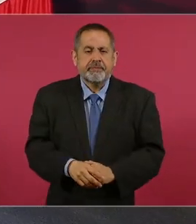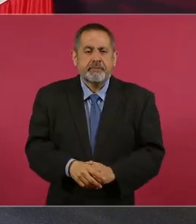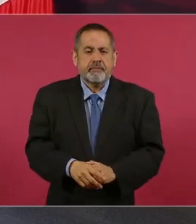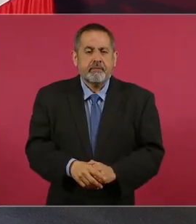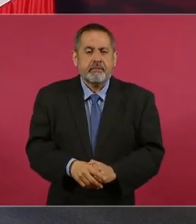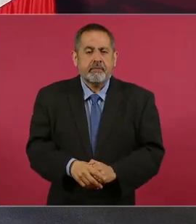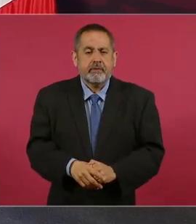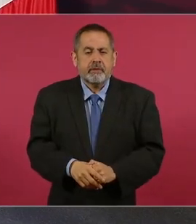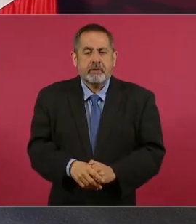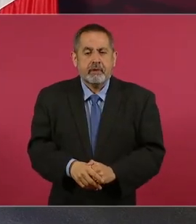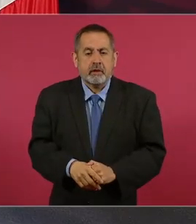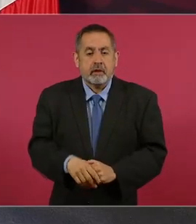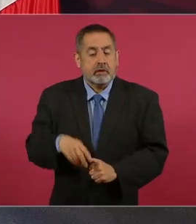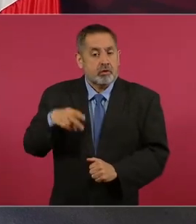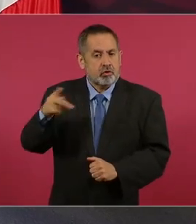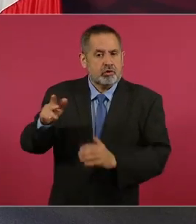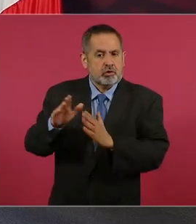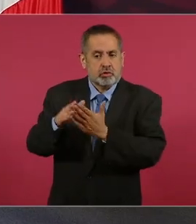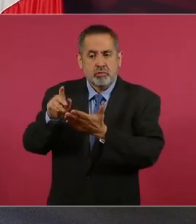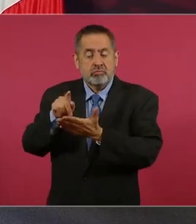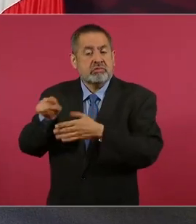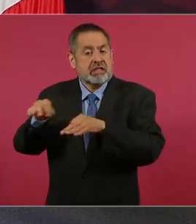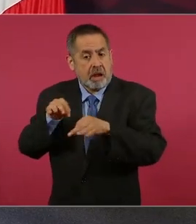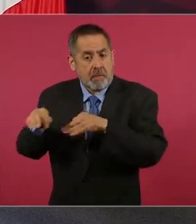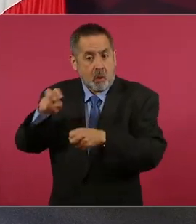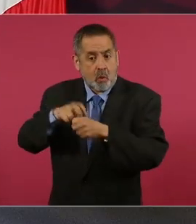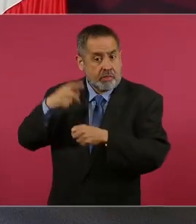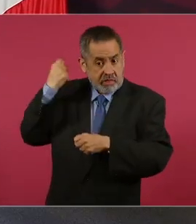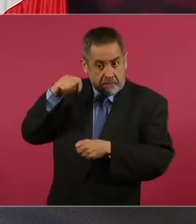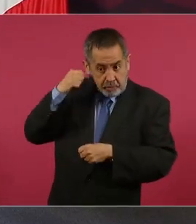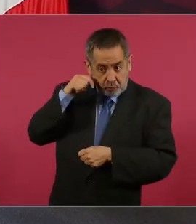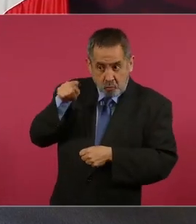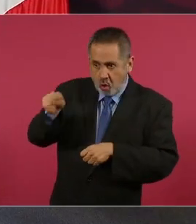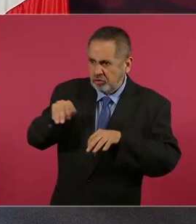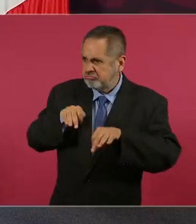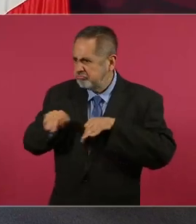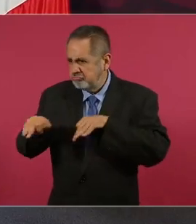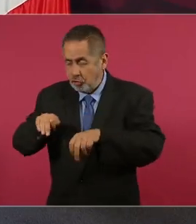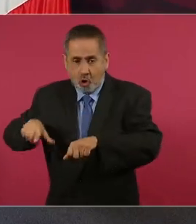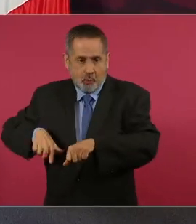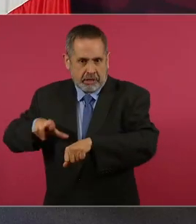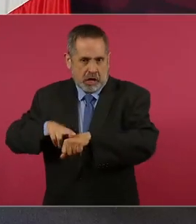en cuanto a su obra en Tabasco, por ejemplo,